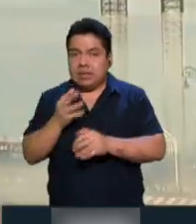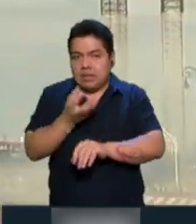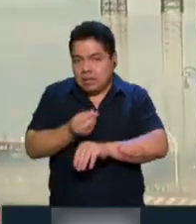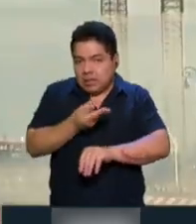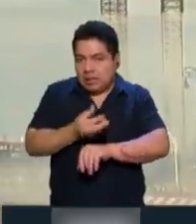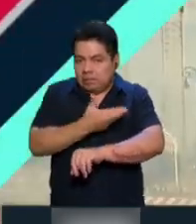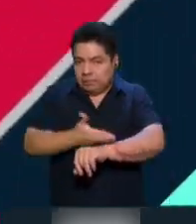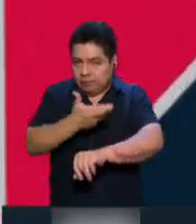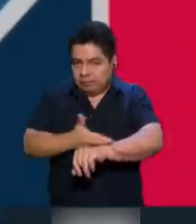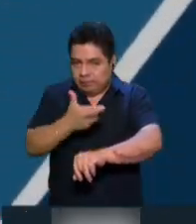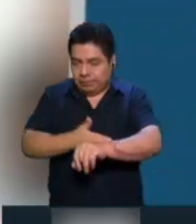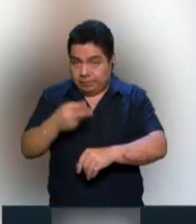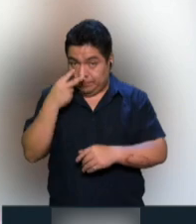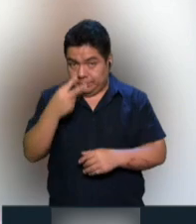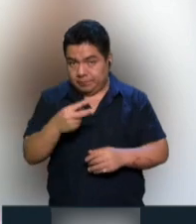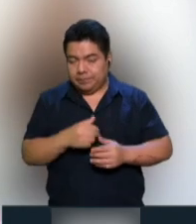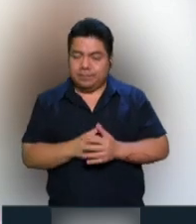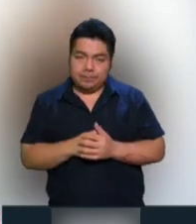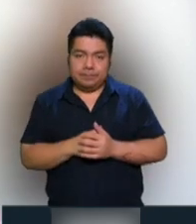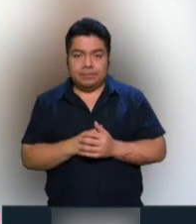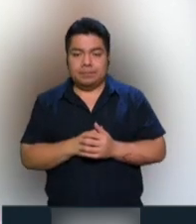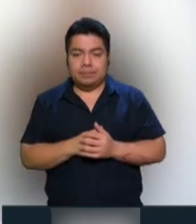Veamos.